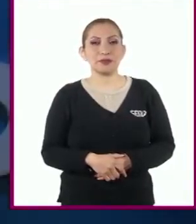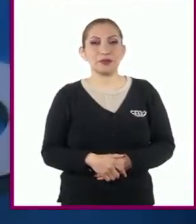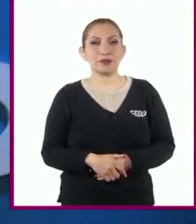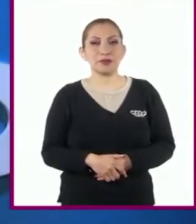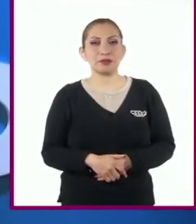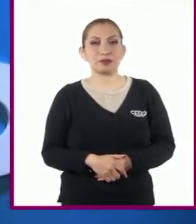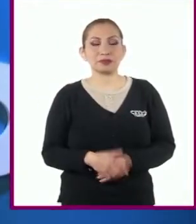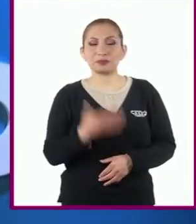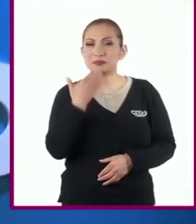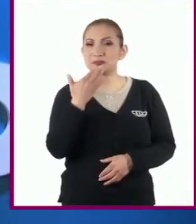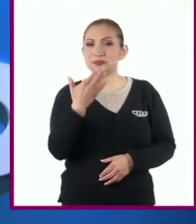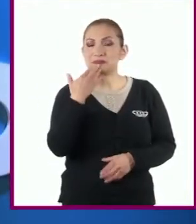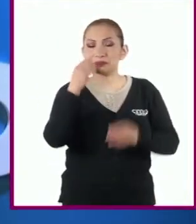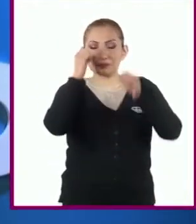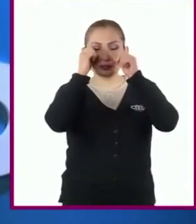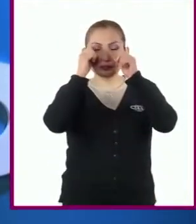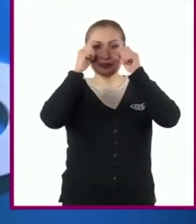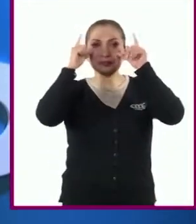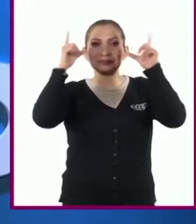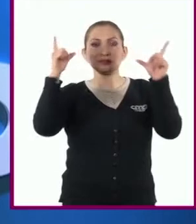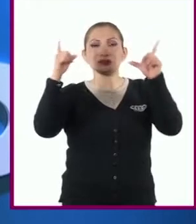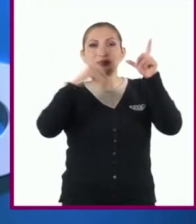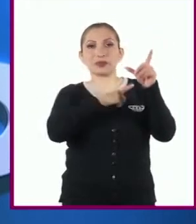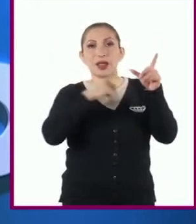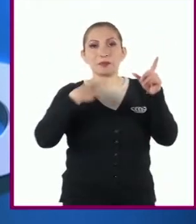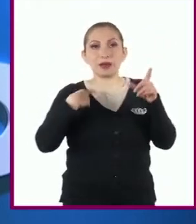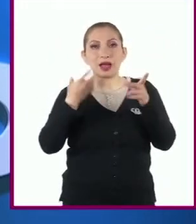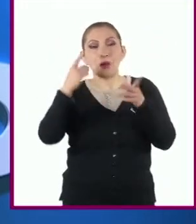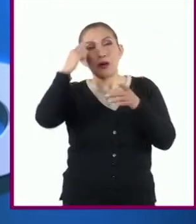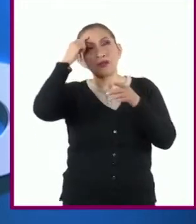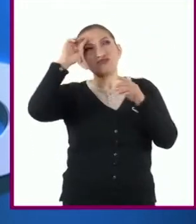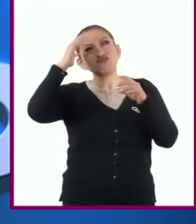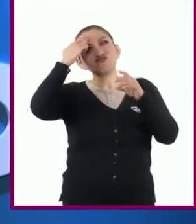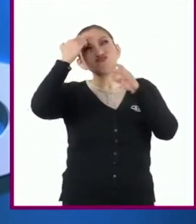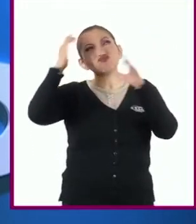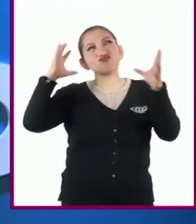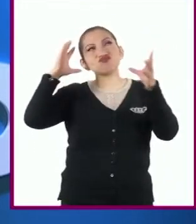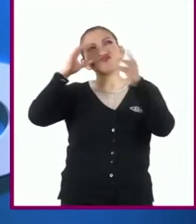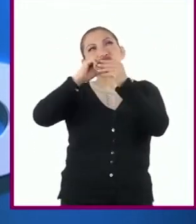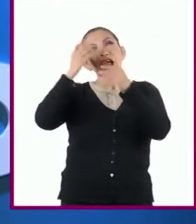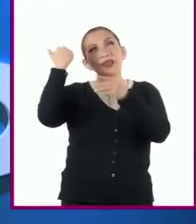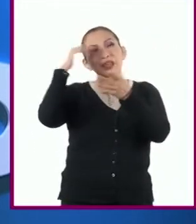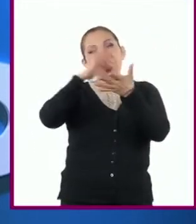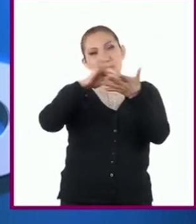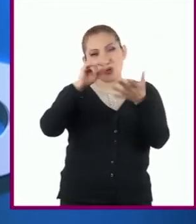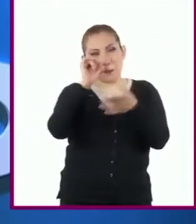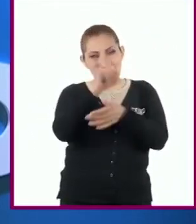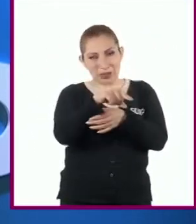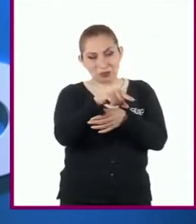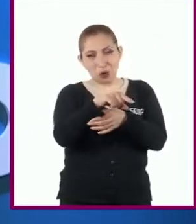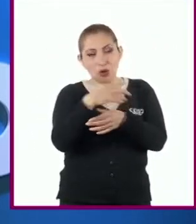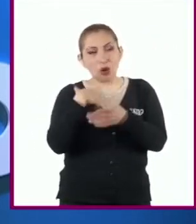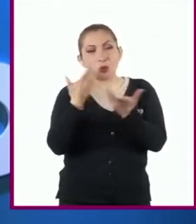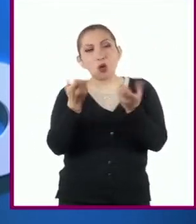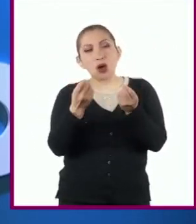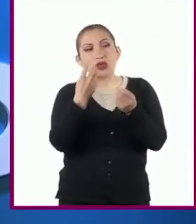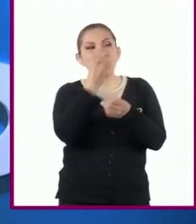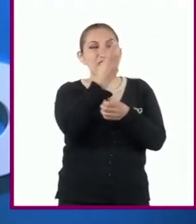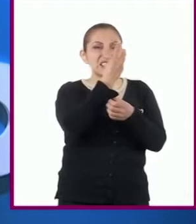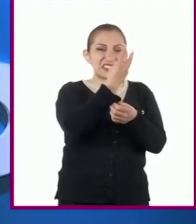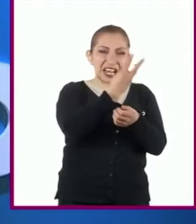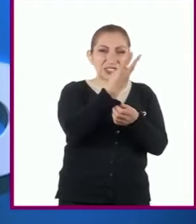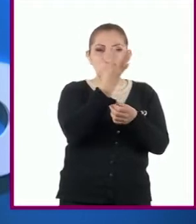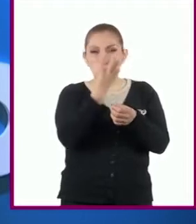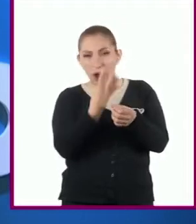Muy bien, abran sus ojos. Deben haber venido a su mente momentos de la lectura, como la cantidad 3/4 que